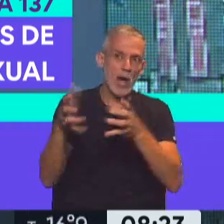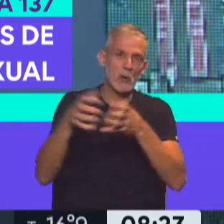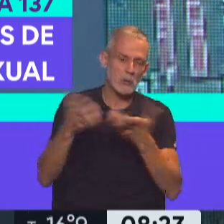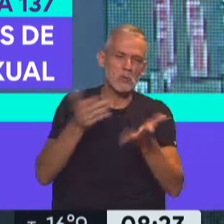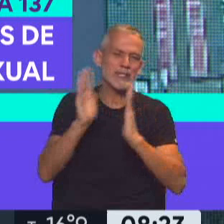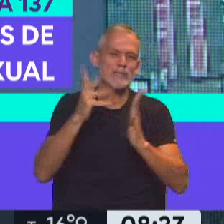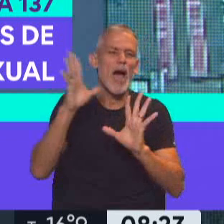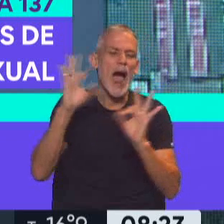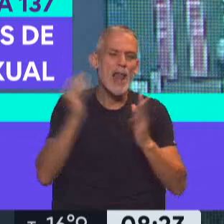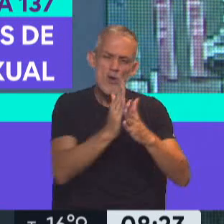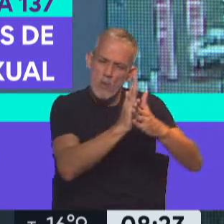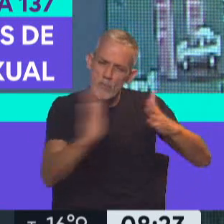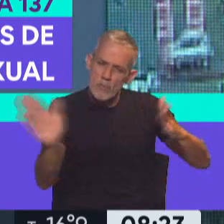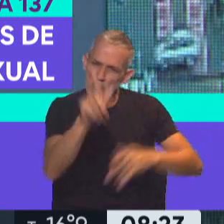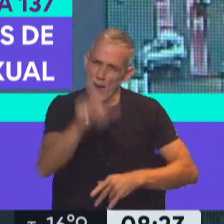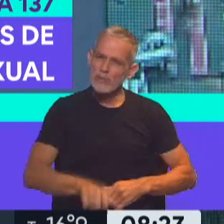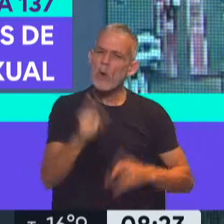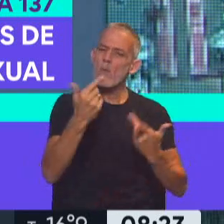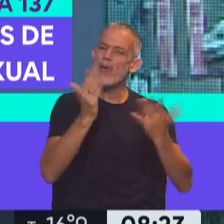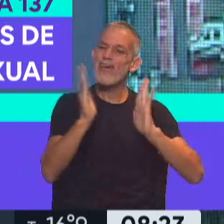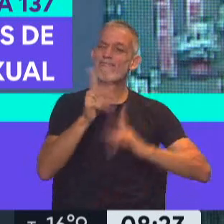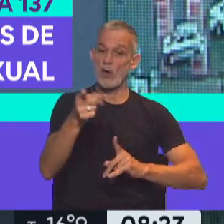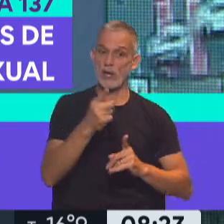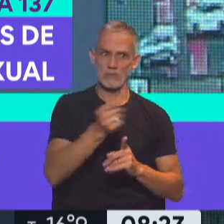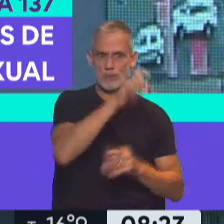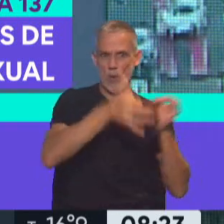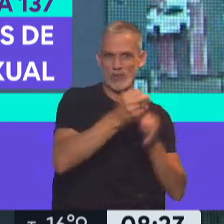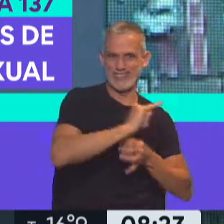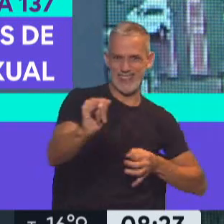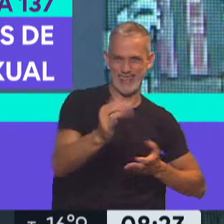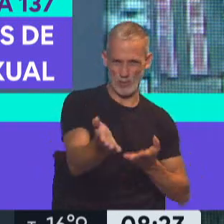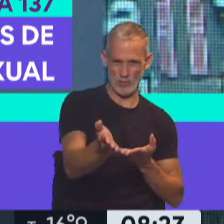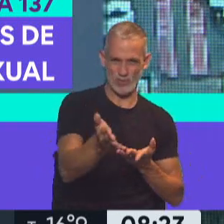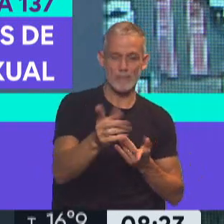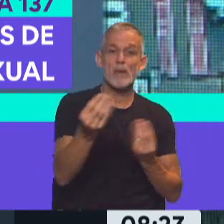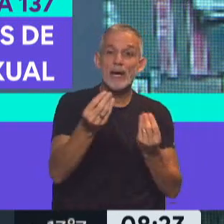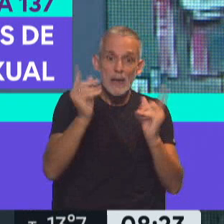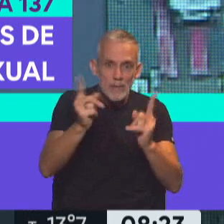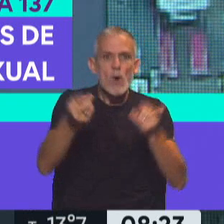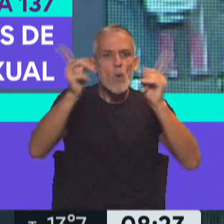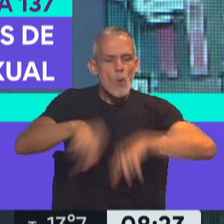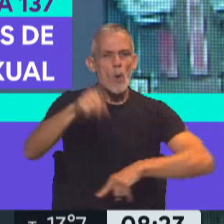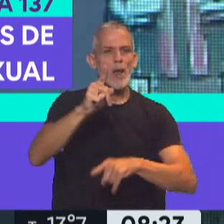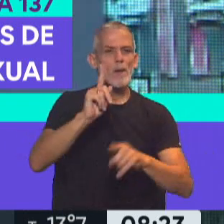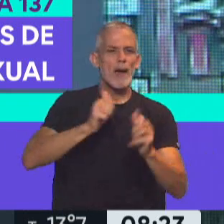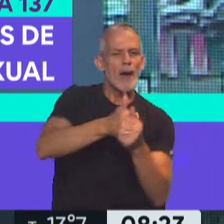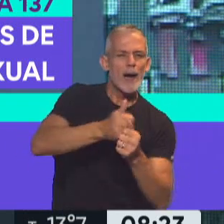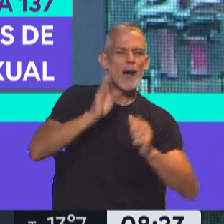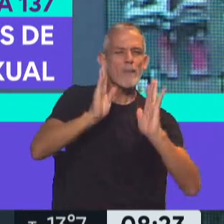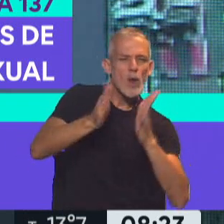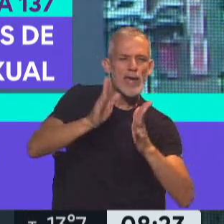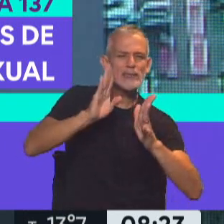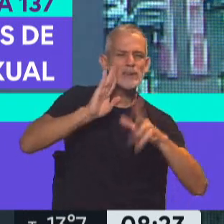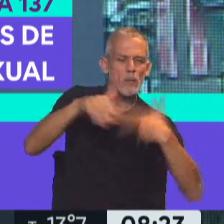sea, pero hacer un seguimiento de esos varones que fueron denunciados, sobre todo pensando en que no vuelva a ejercer violencia, claro, que es